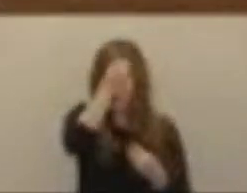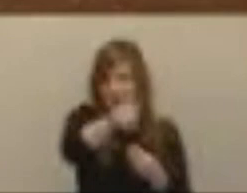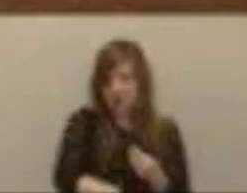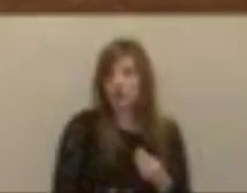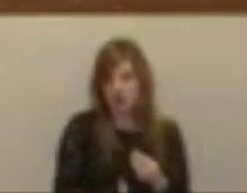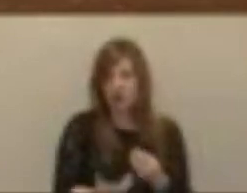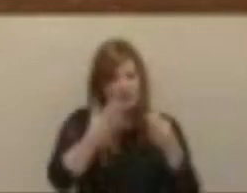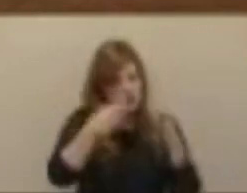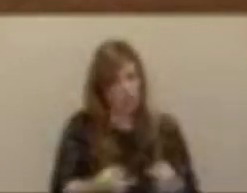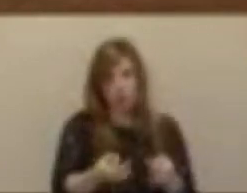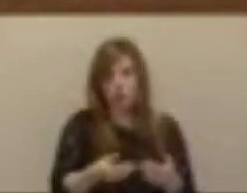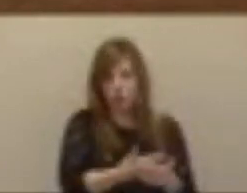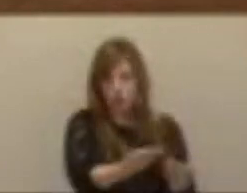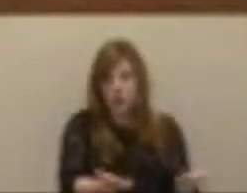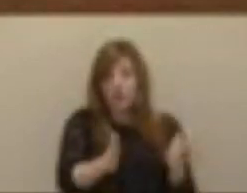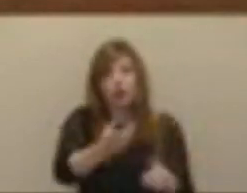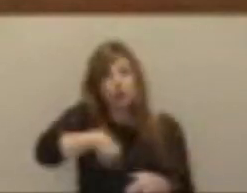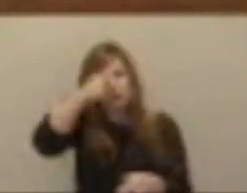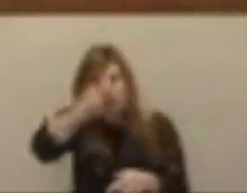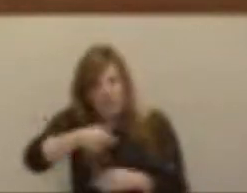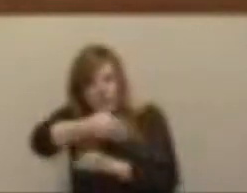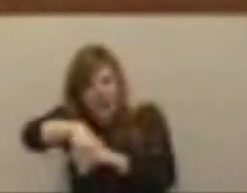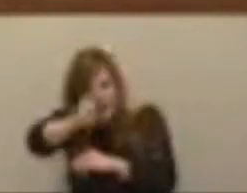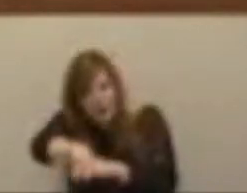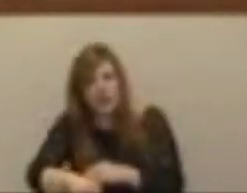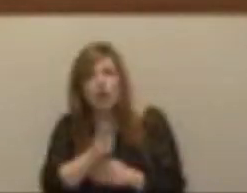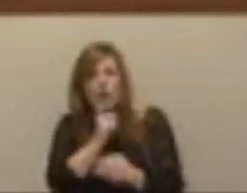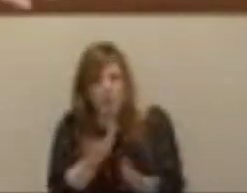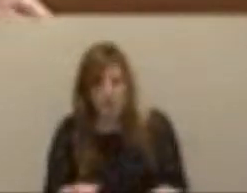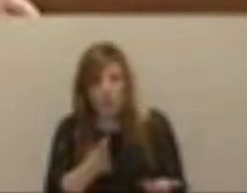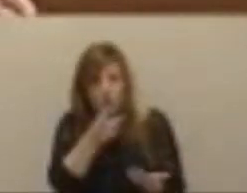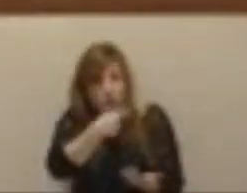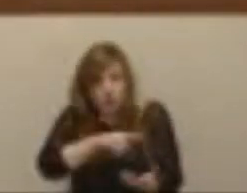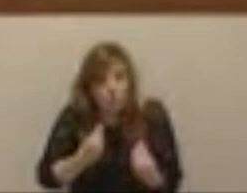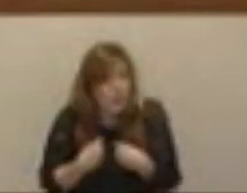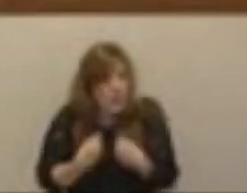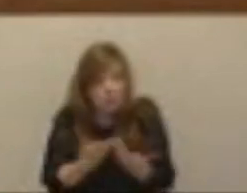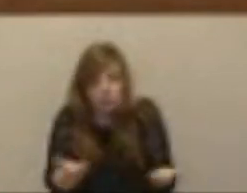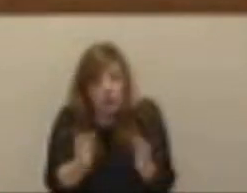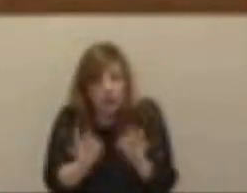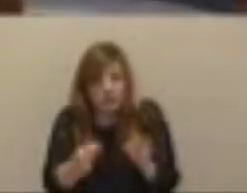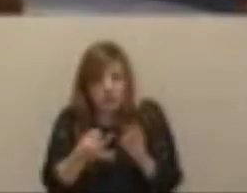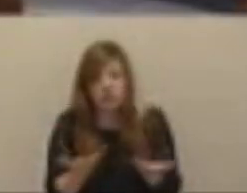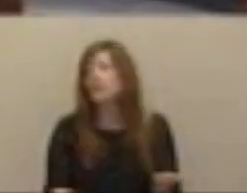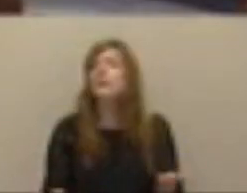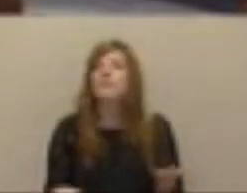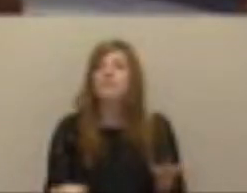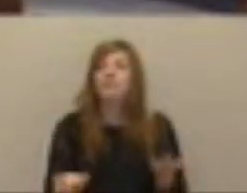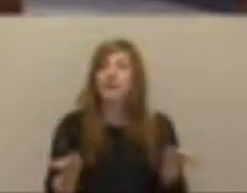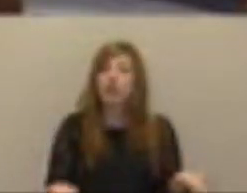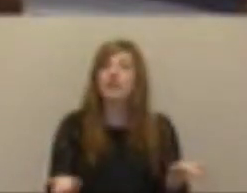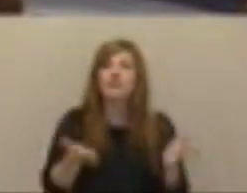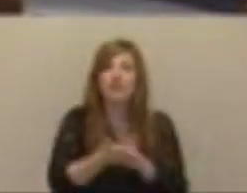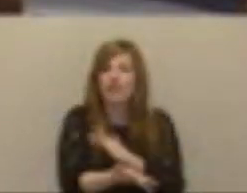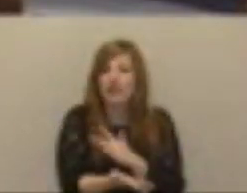que muchos de ustedes también. Pero nosotros sí sabemos cómo está la calle, porque vivimos en la calle. Porque vivimos en la calle. Entonces, es